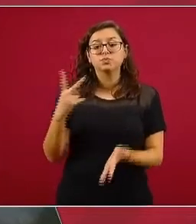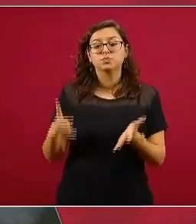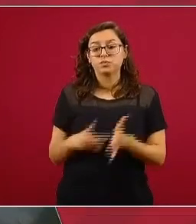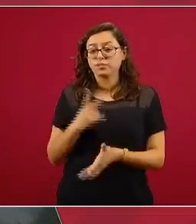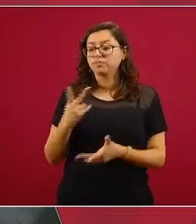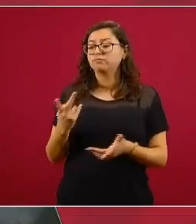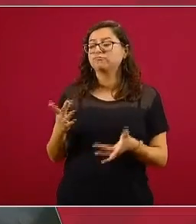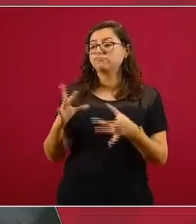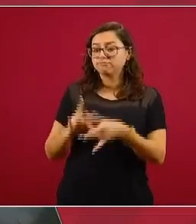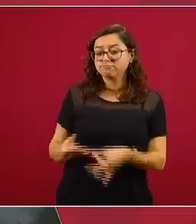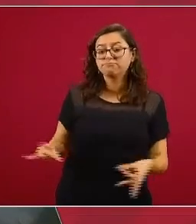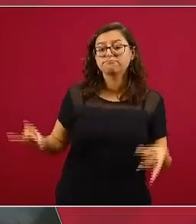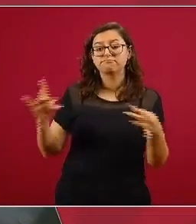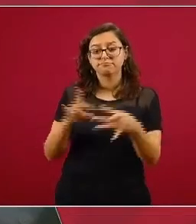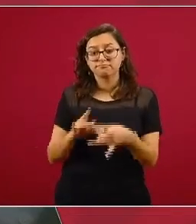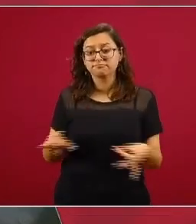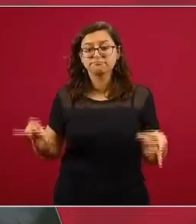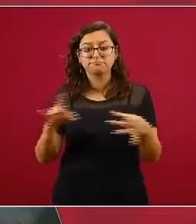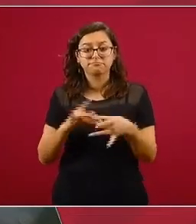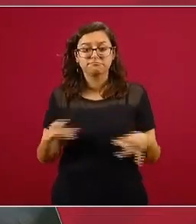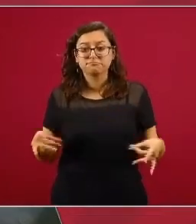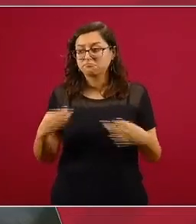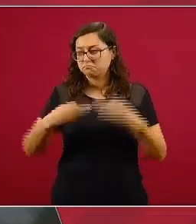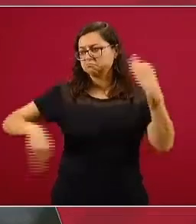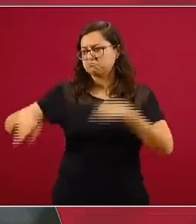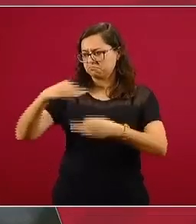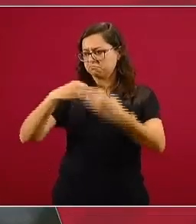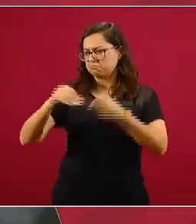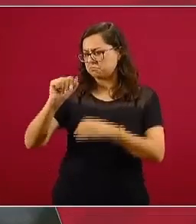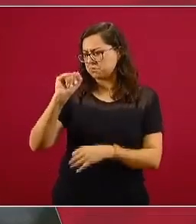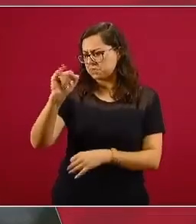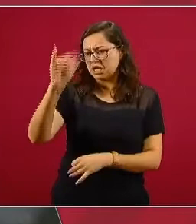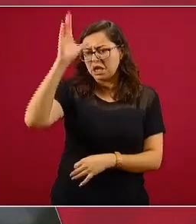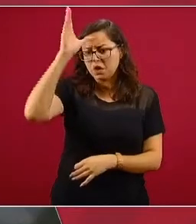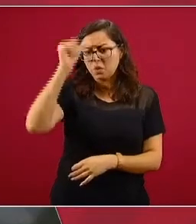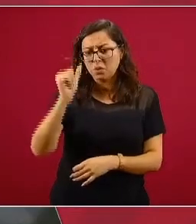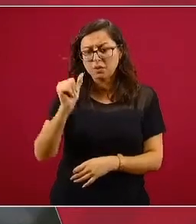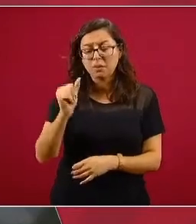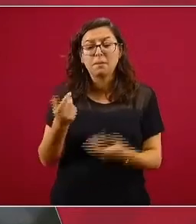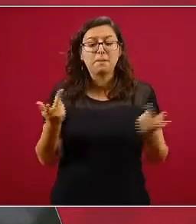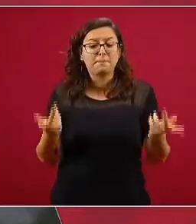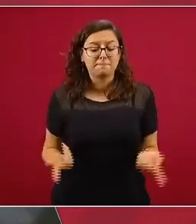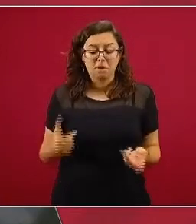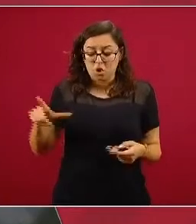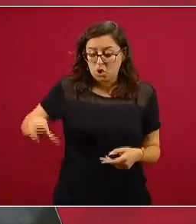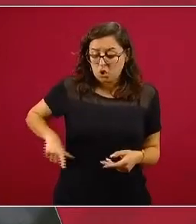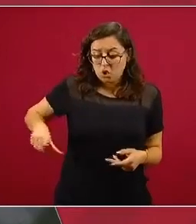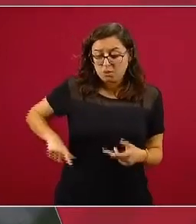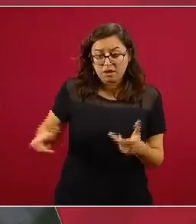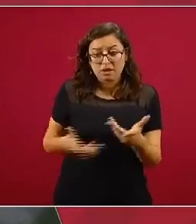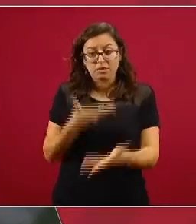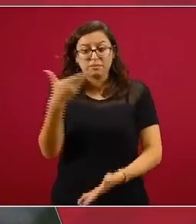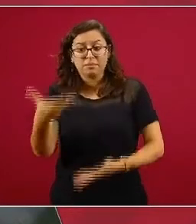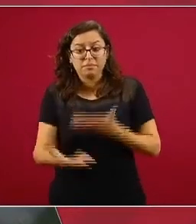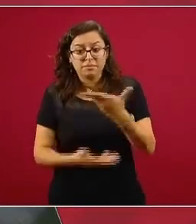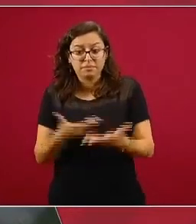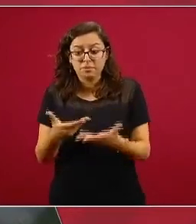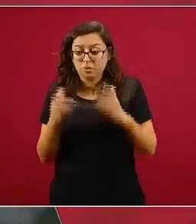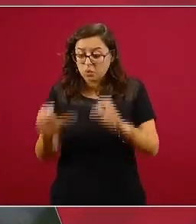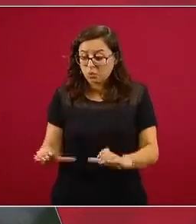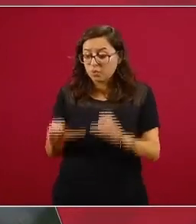todas y todos, en la idea de que la integridad de las personas servidoras públicas es un